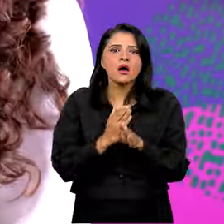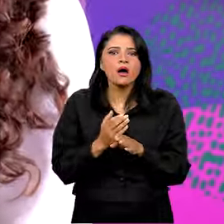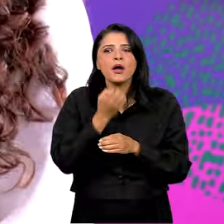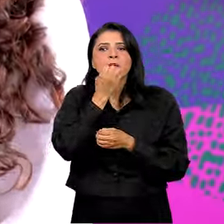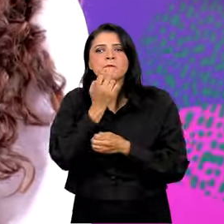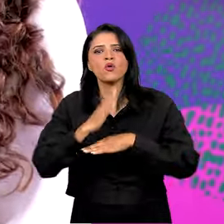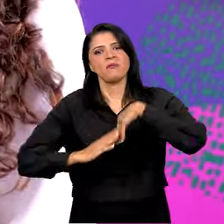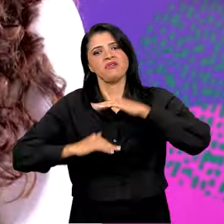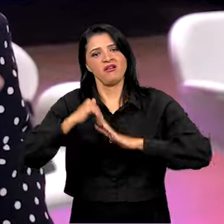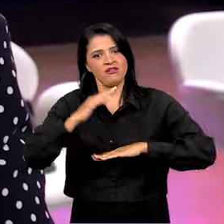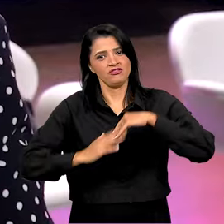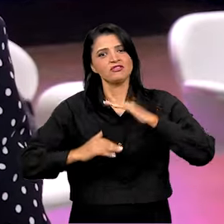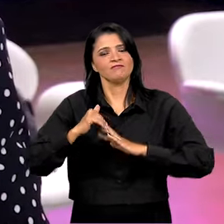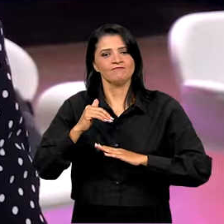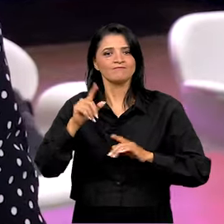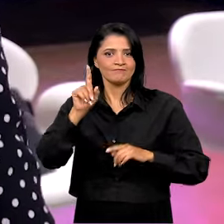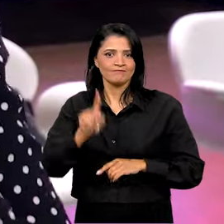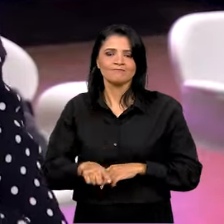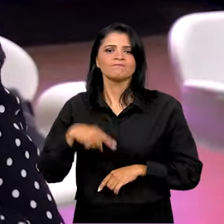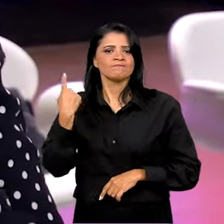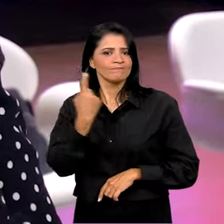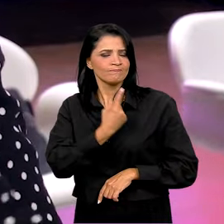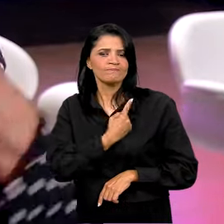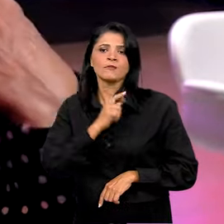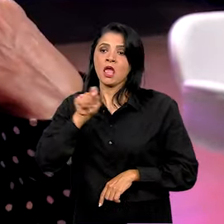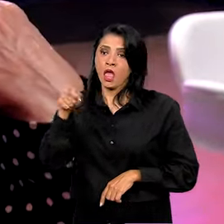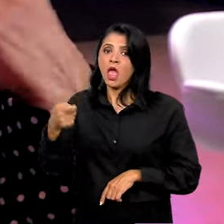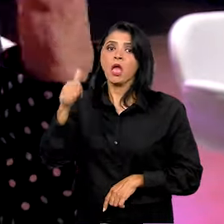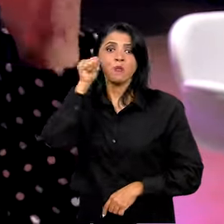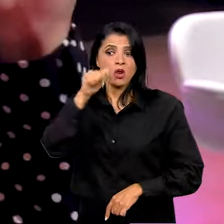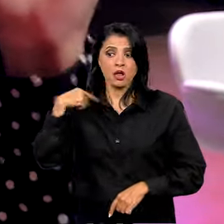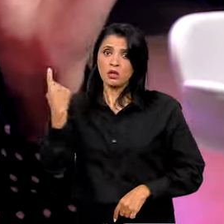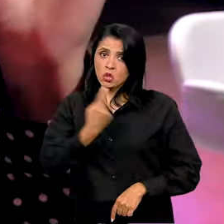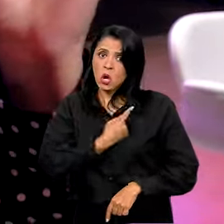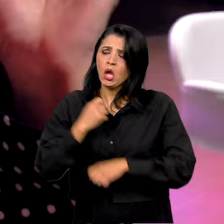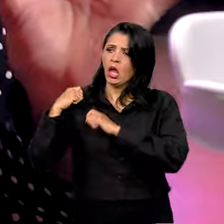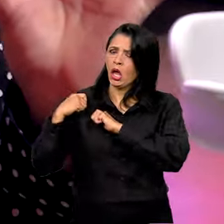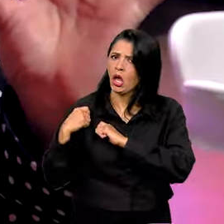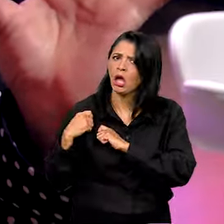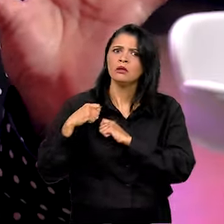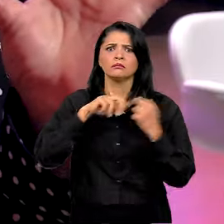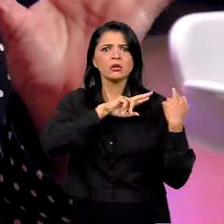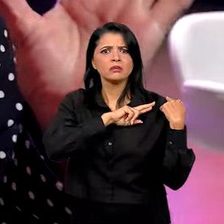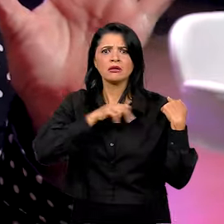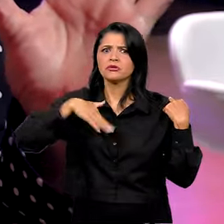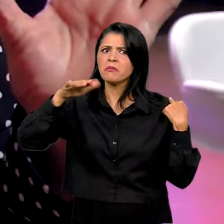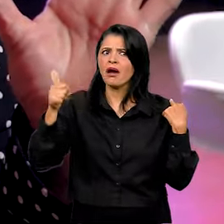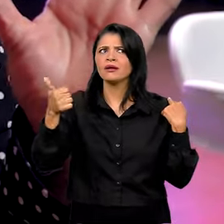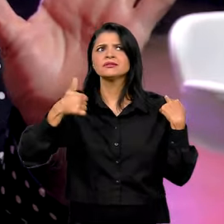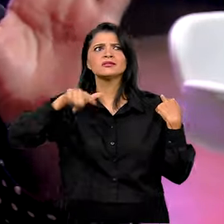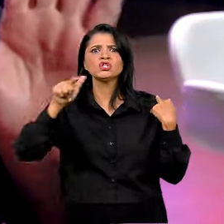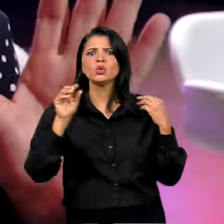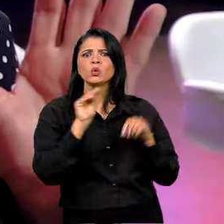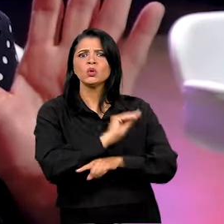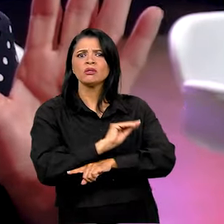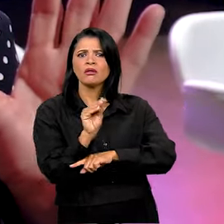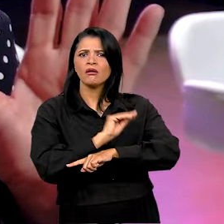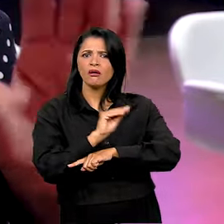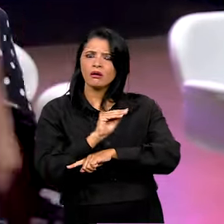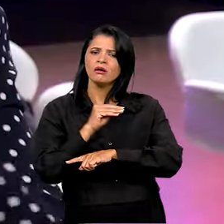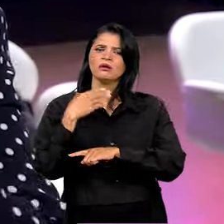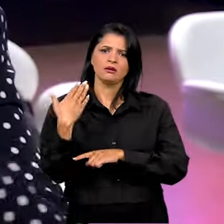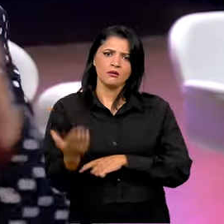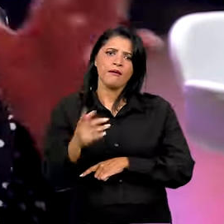idess prticas hemos sido las mujeres las que hemos cargado la responsabilidad de cuidados se